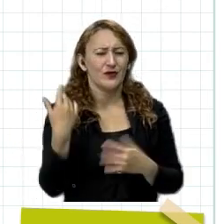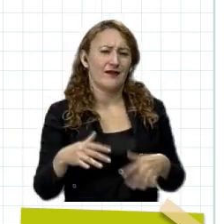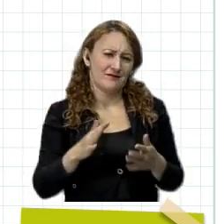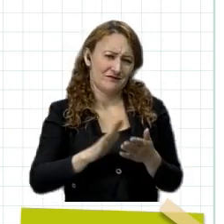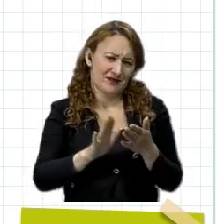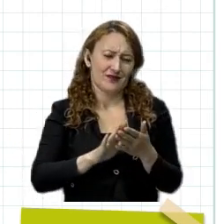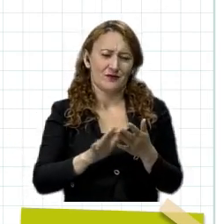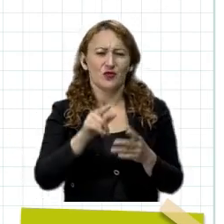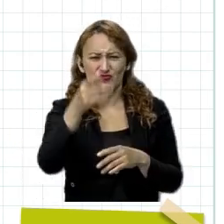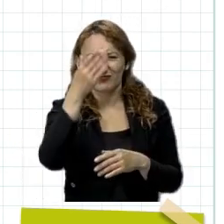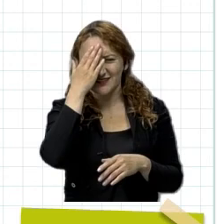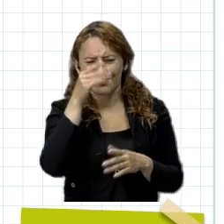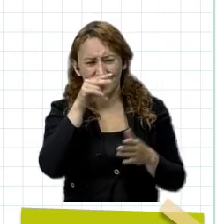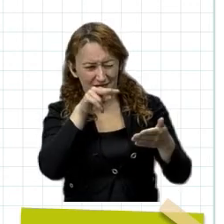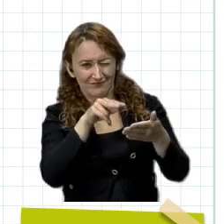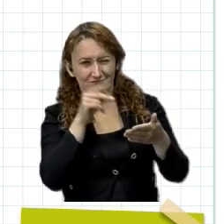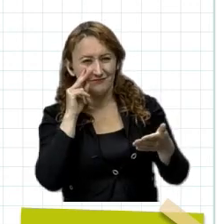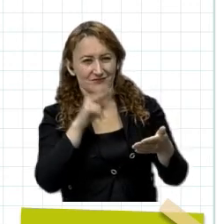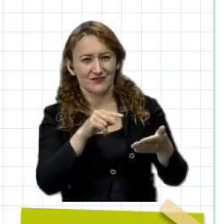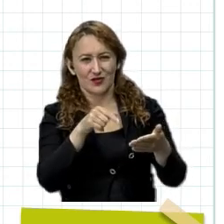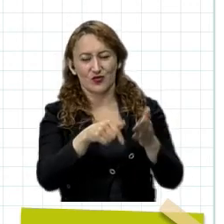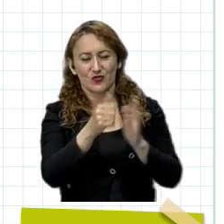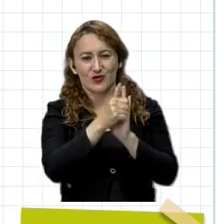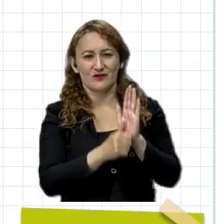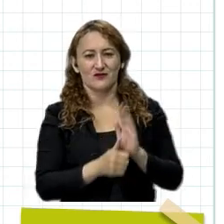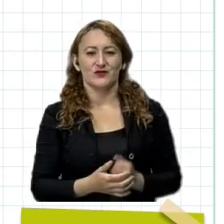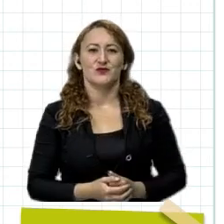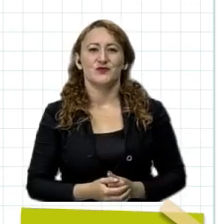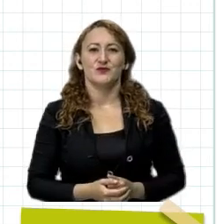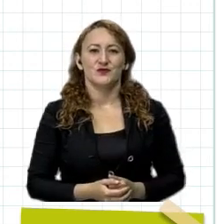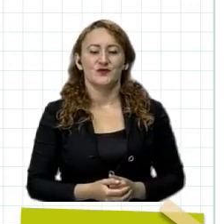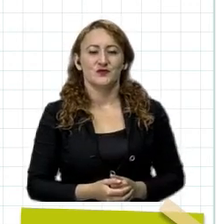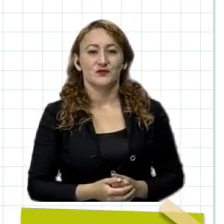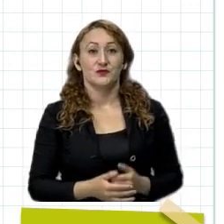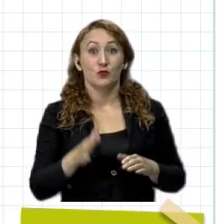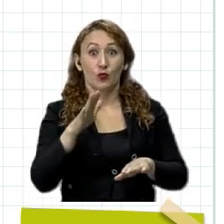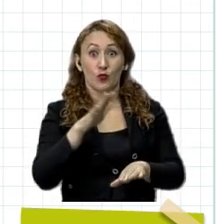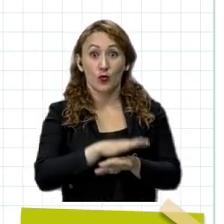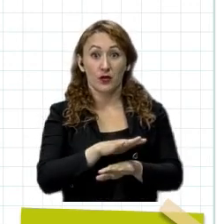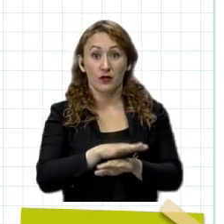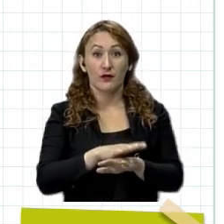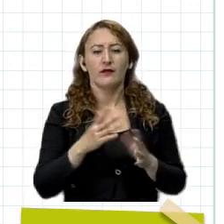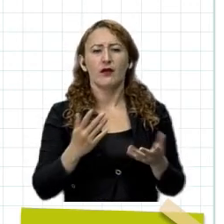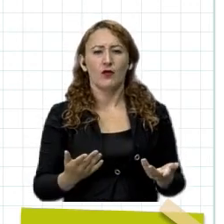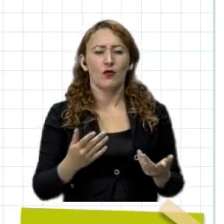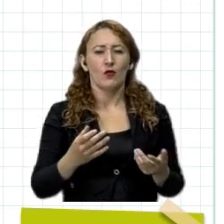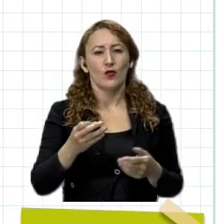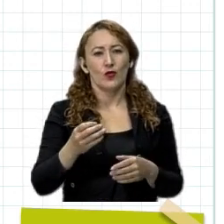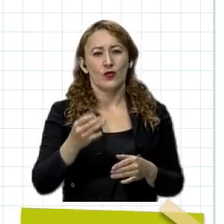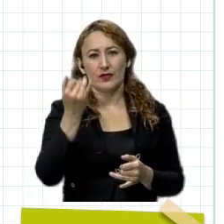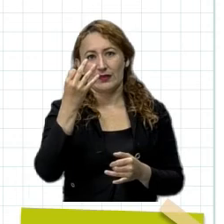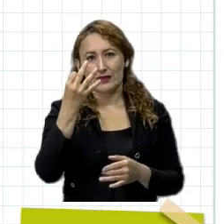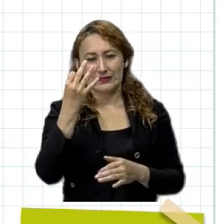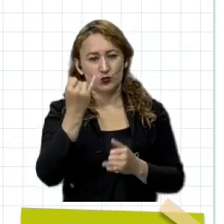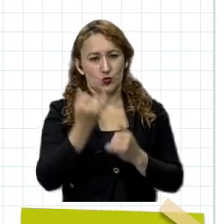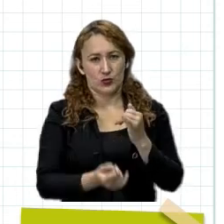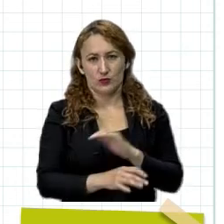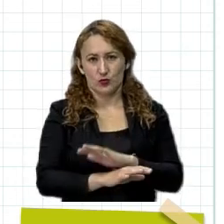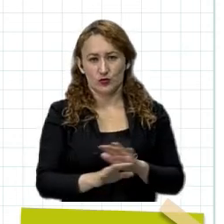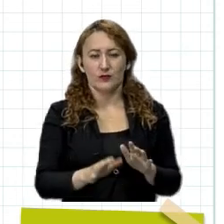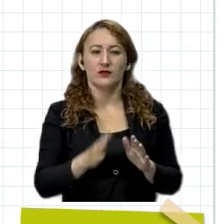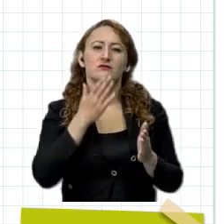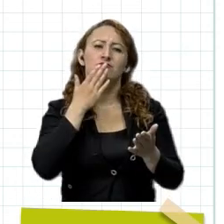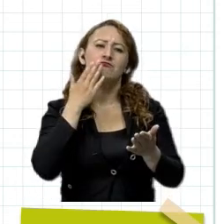pido disculpas, pero ustedes ahí miren, porfa, en la programación. En la jornada de la tarde, entonces, tendremos los tres últimos simposios. Darle